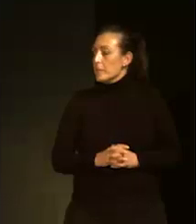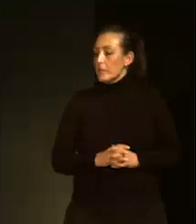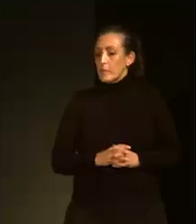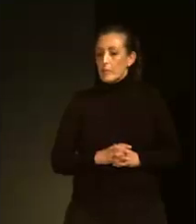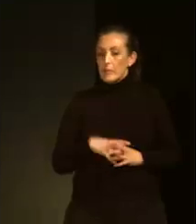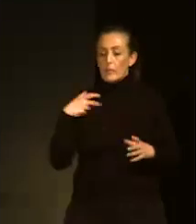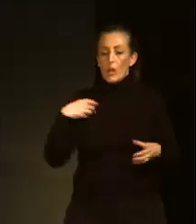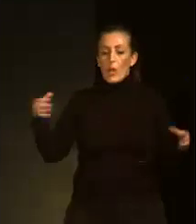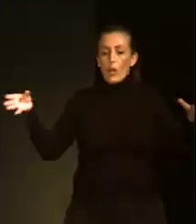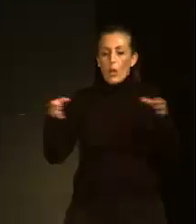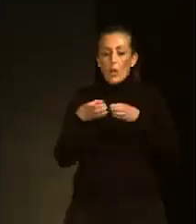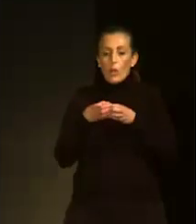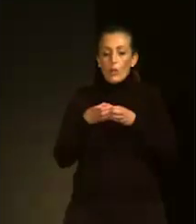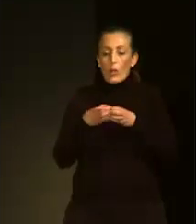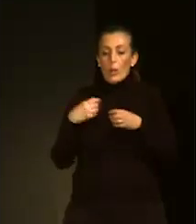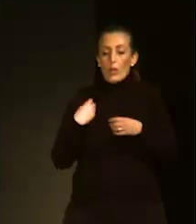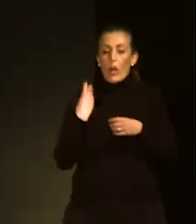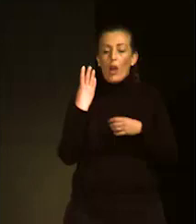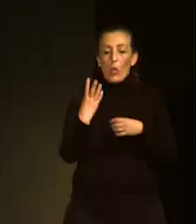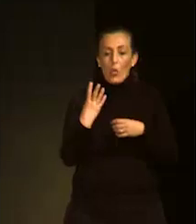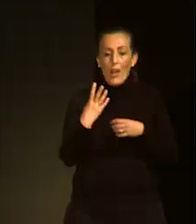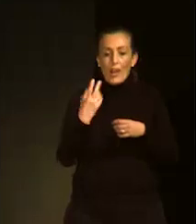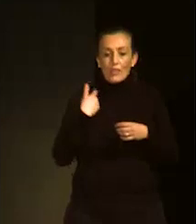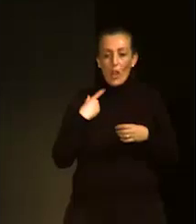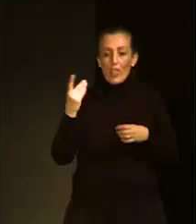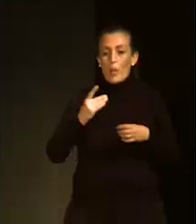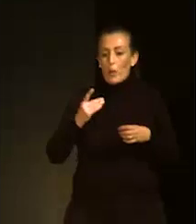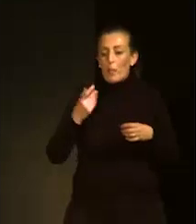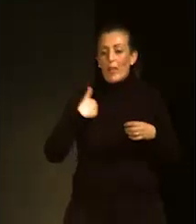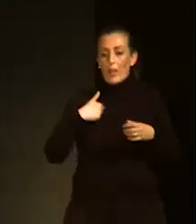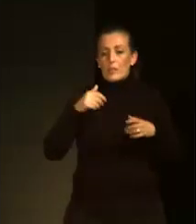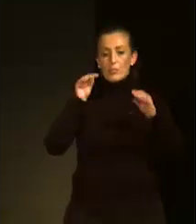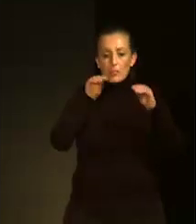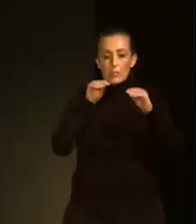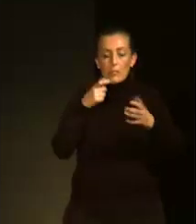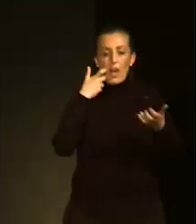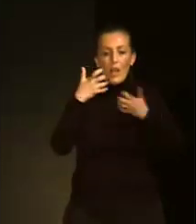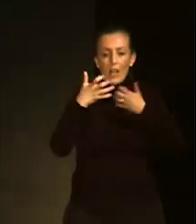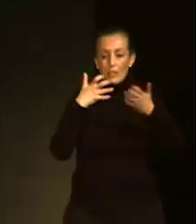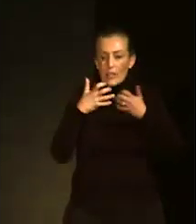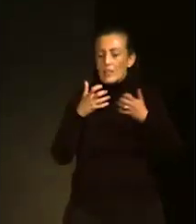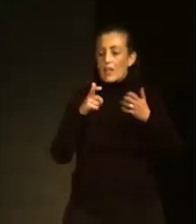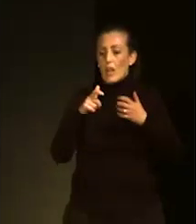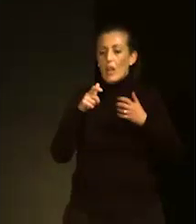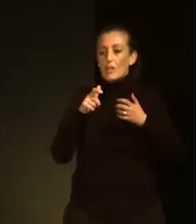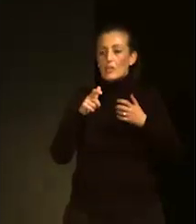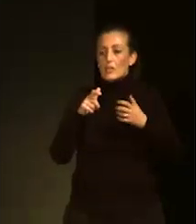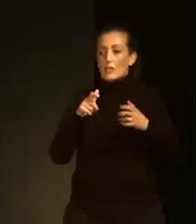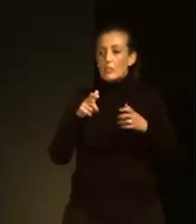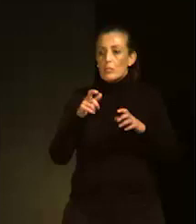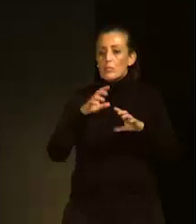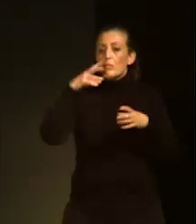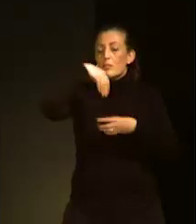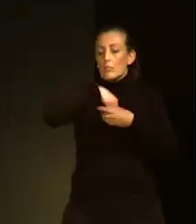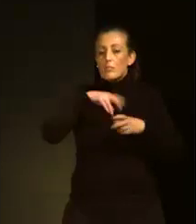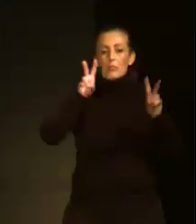ellos ofrecen ahora cuatro diplomados que son el emprendimiento creativo la creación artística team building y circo